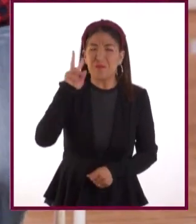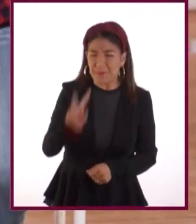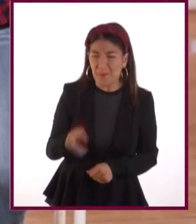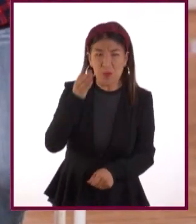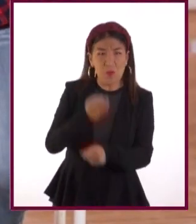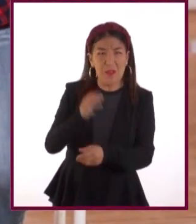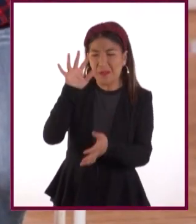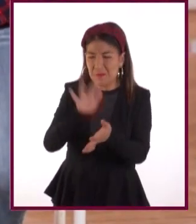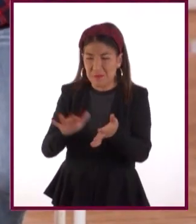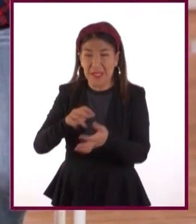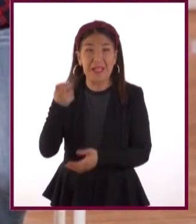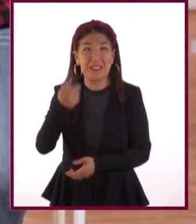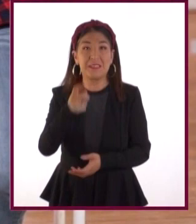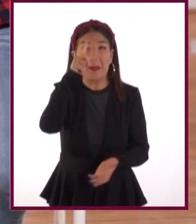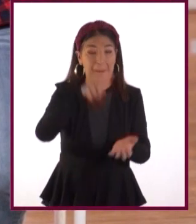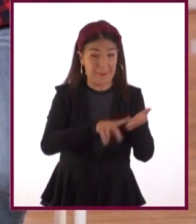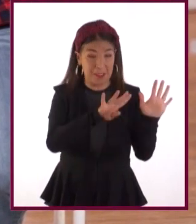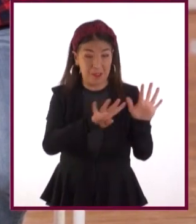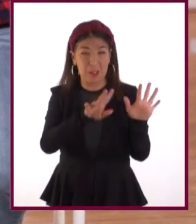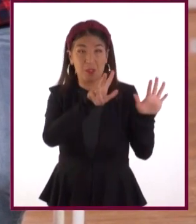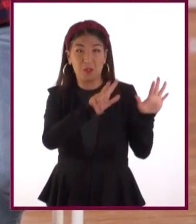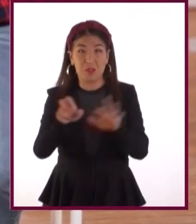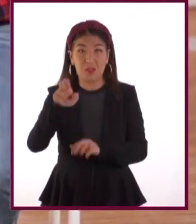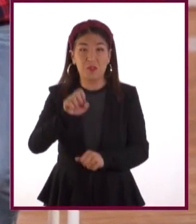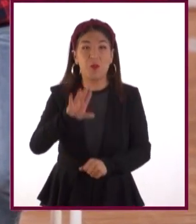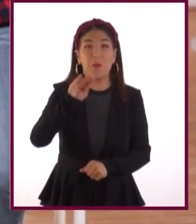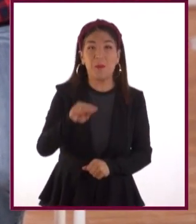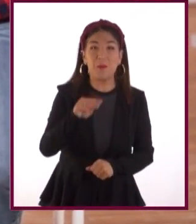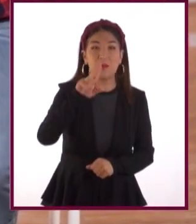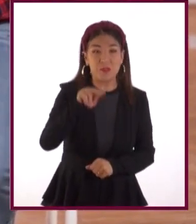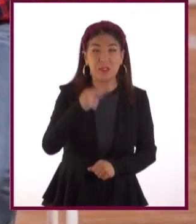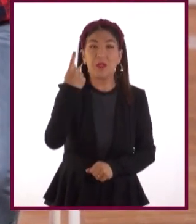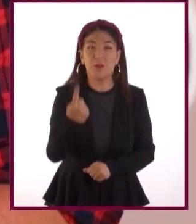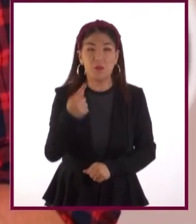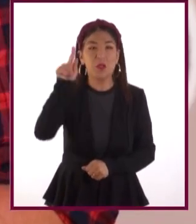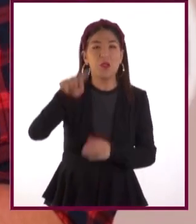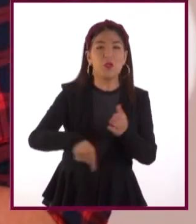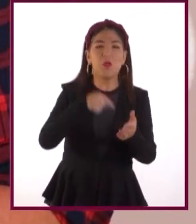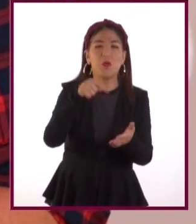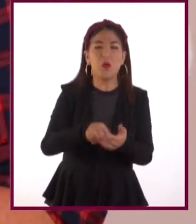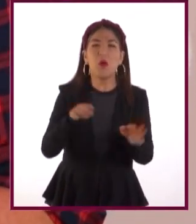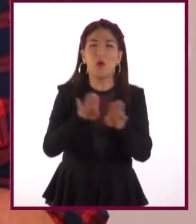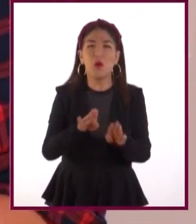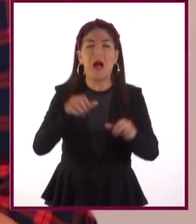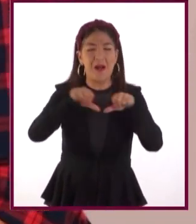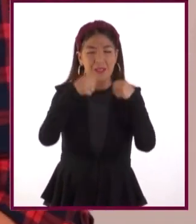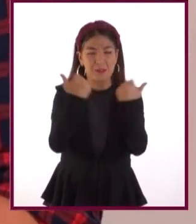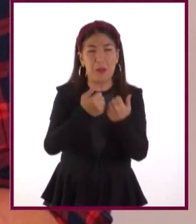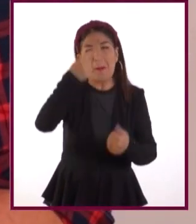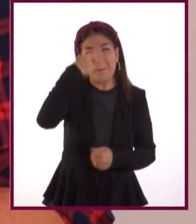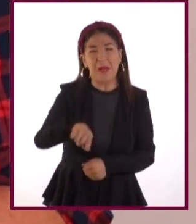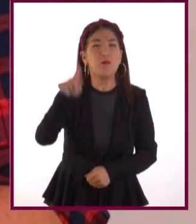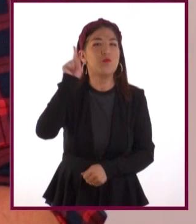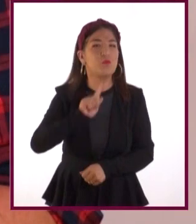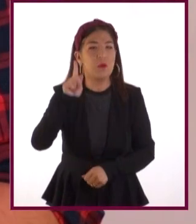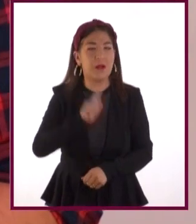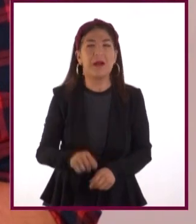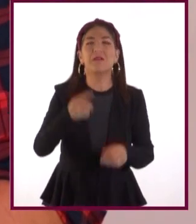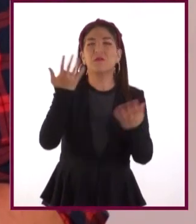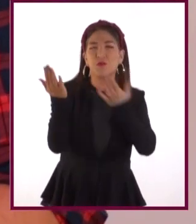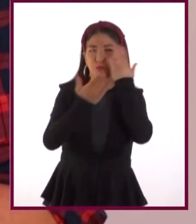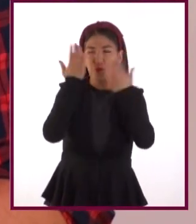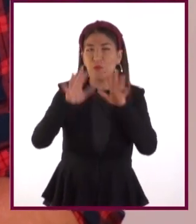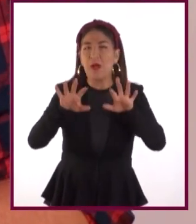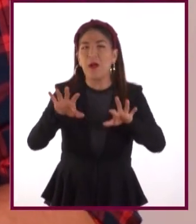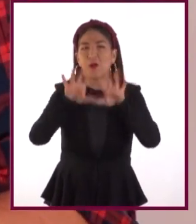elemental. Mira, también estoy leyendo que desde 1981, la Association for Women in Computer, o sea, la Asociación